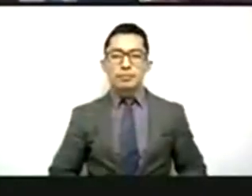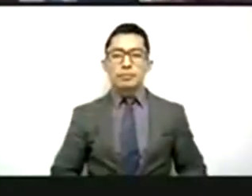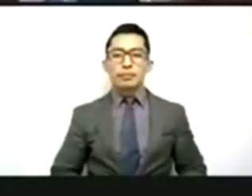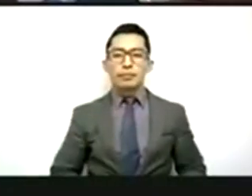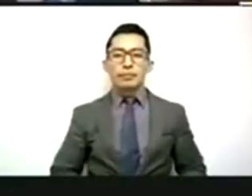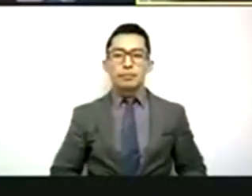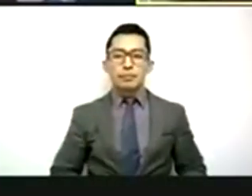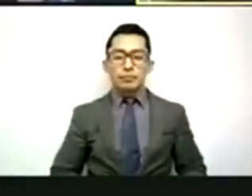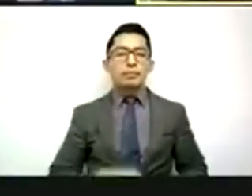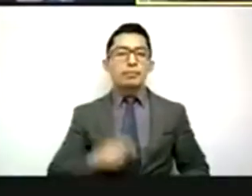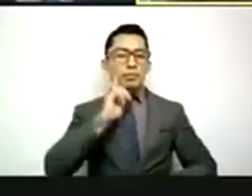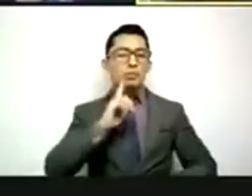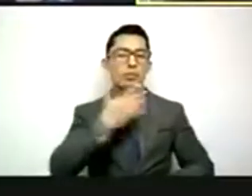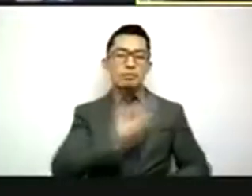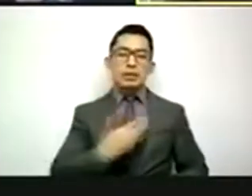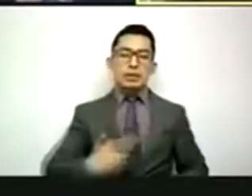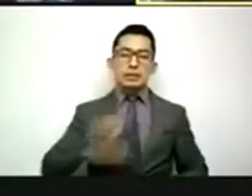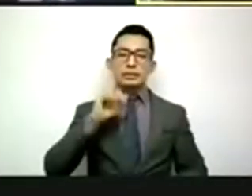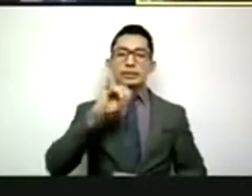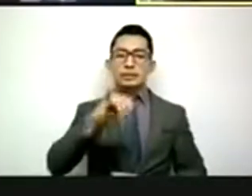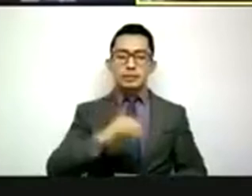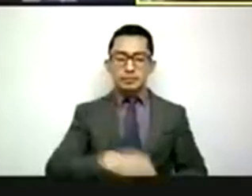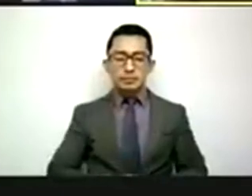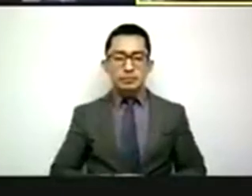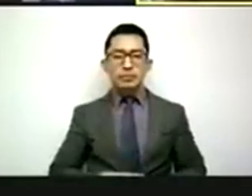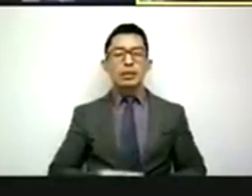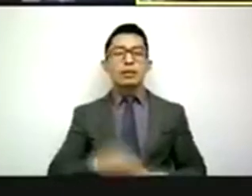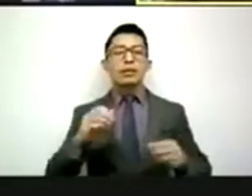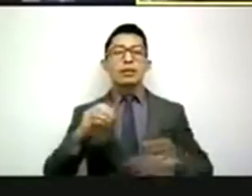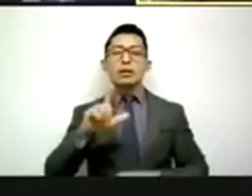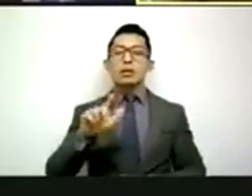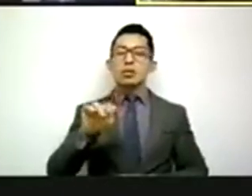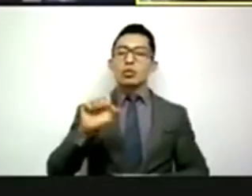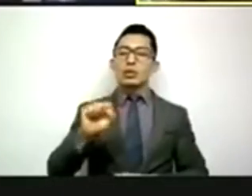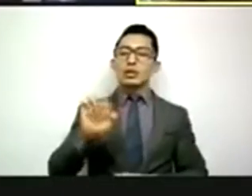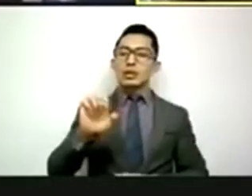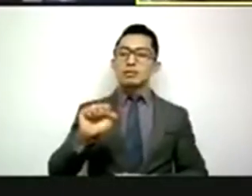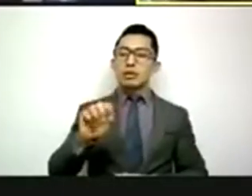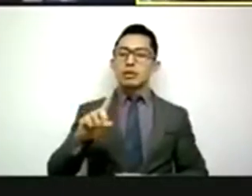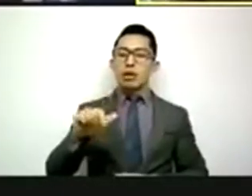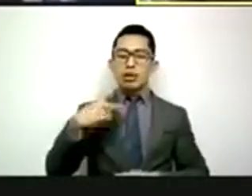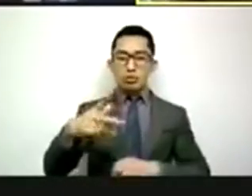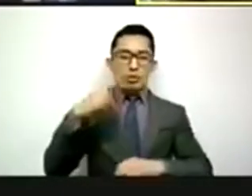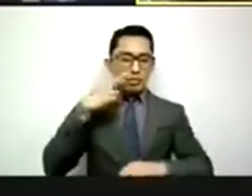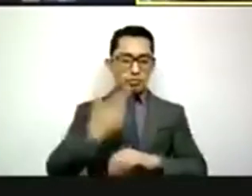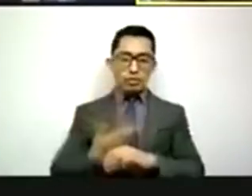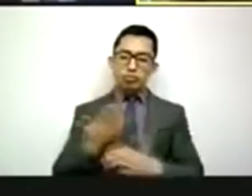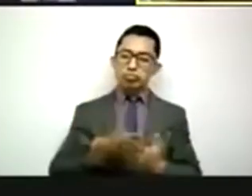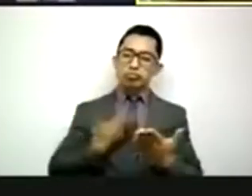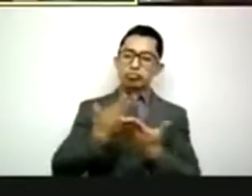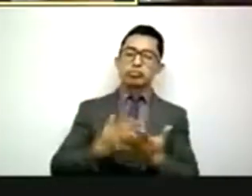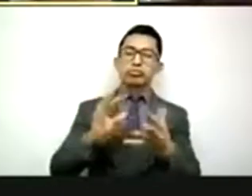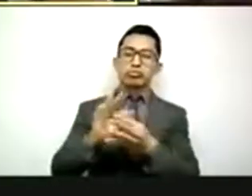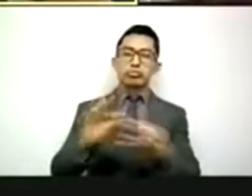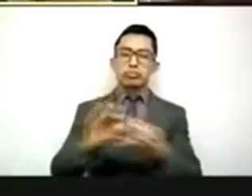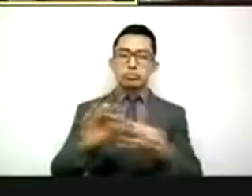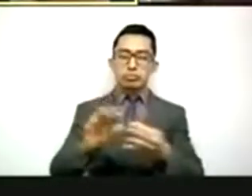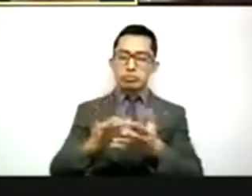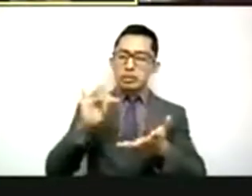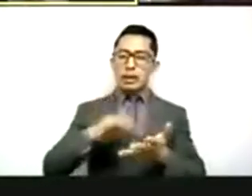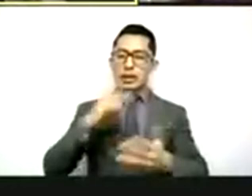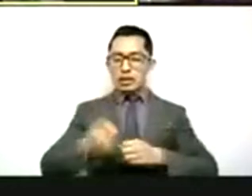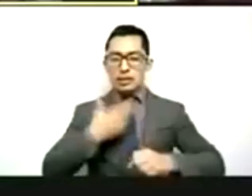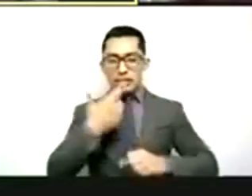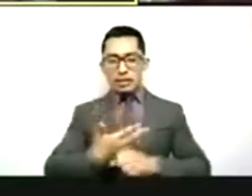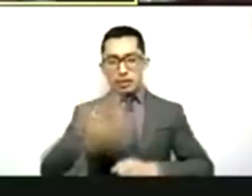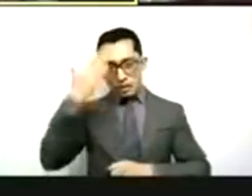Como lo instruye, magistrada presidenta. Magistrado Luis Espíndola Morales, ponente en el asunto de cuenta. Gracias, señor secretario general de Acuerdos